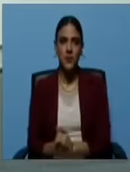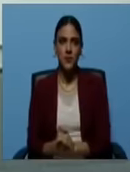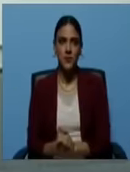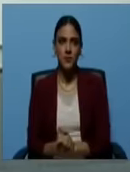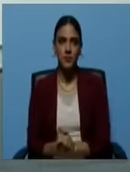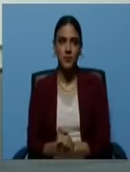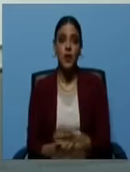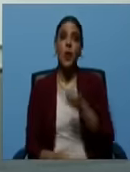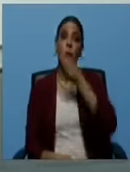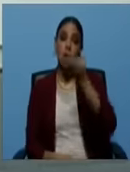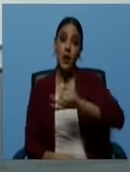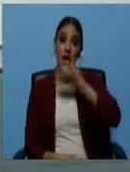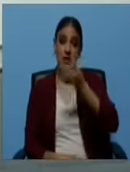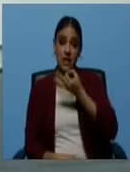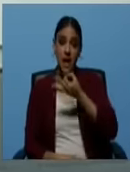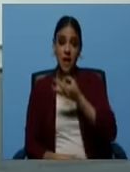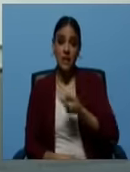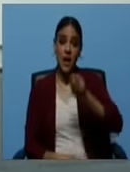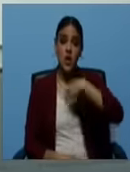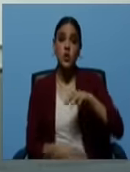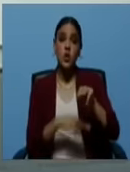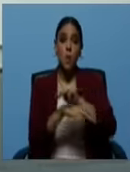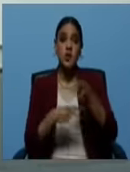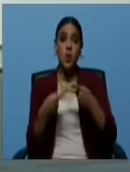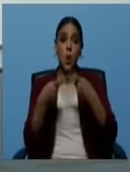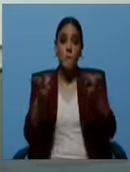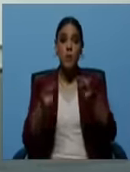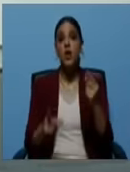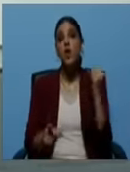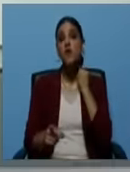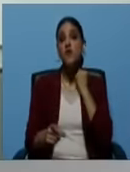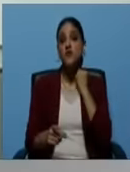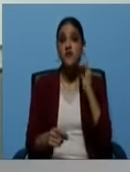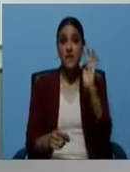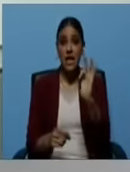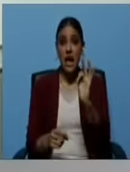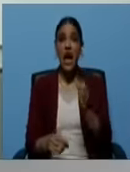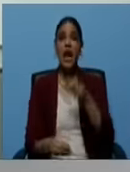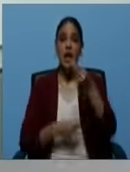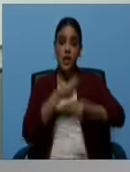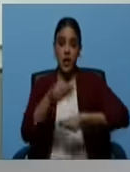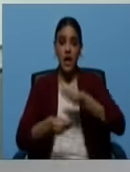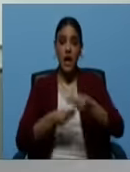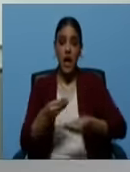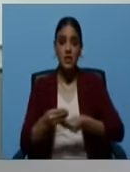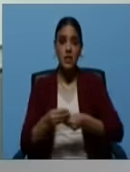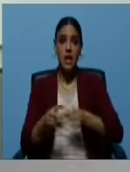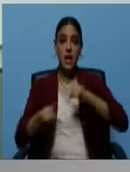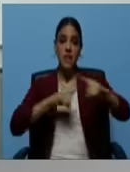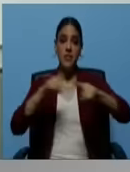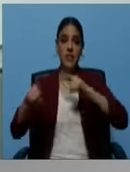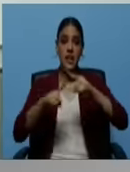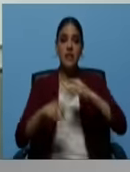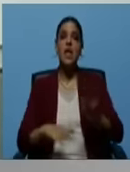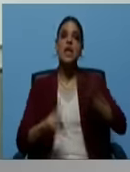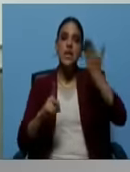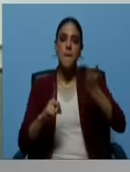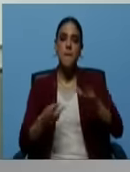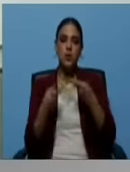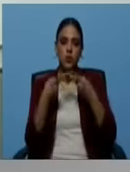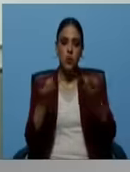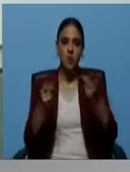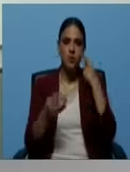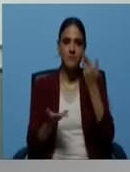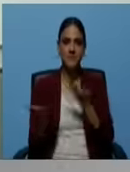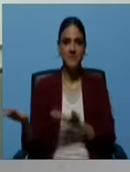Sí, muy buenas tardes. Desde el Ministerio Público, el fiscal general de la República, Tarek William Saad, dirige importantes declaraciones al